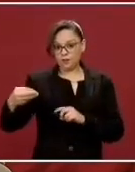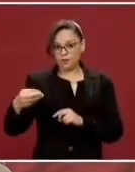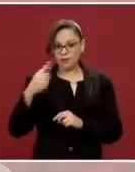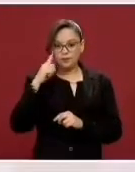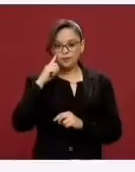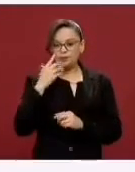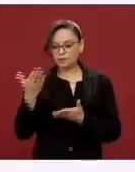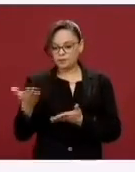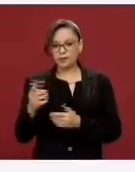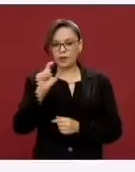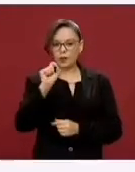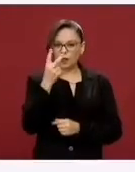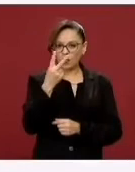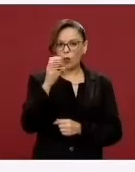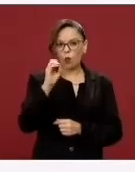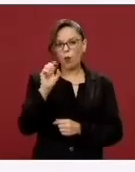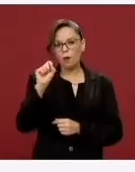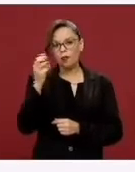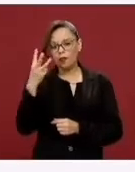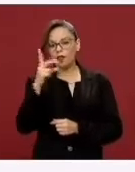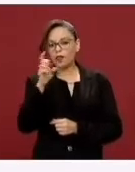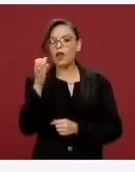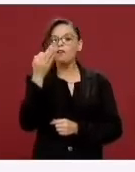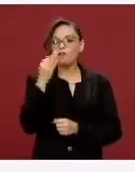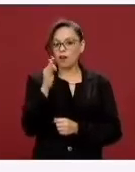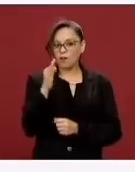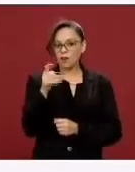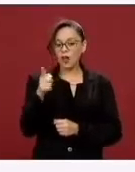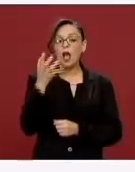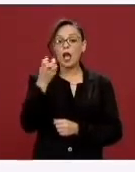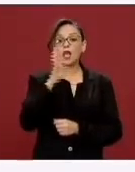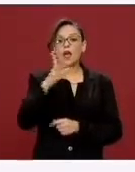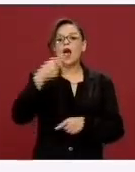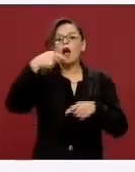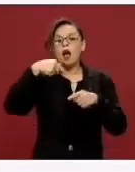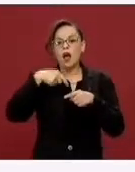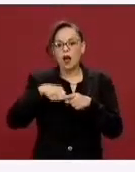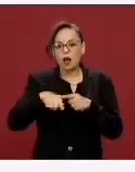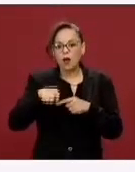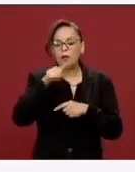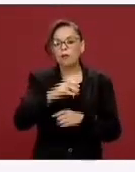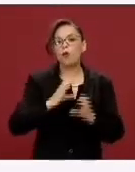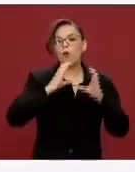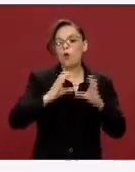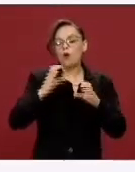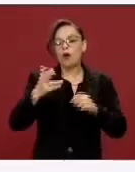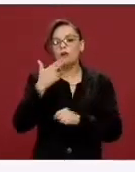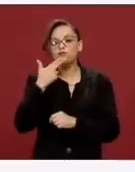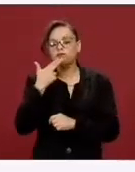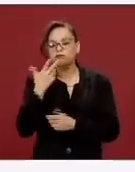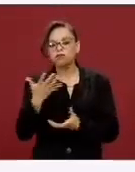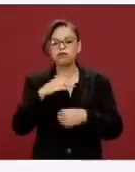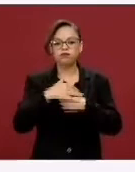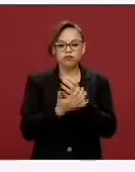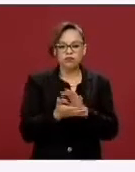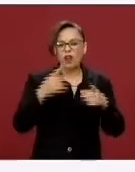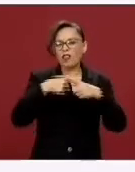de febrero, puso en práctica las medidas de mitigación el 3 o 4 de marzo.